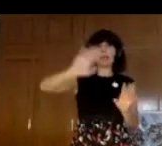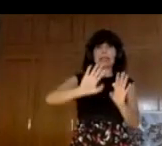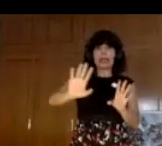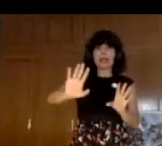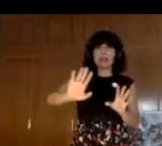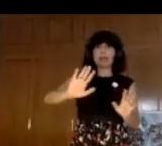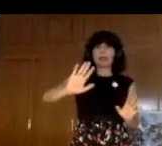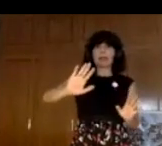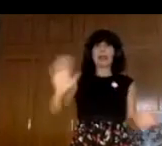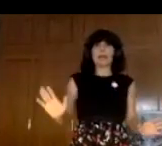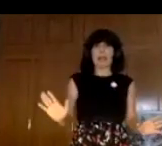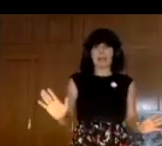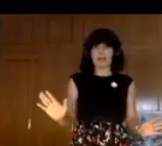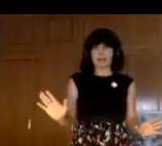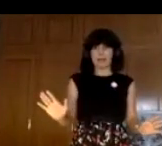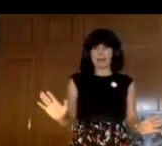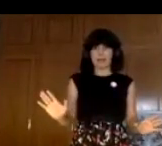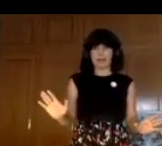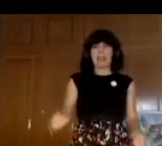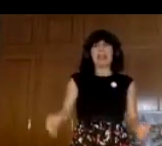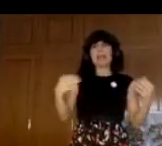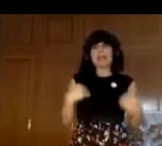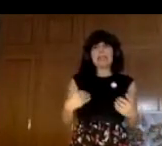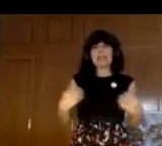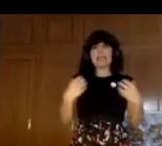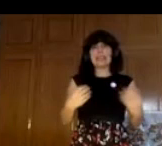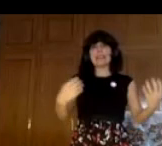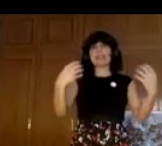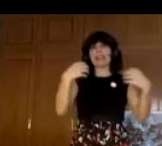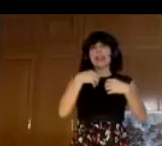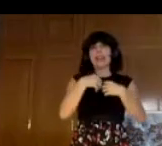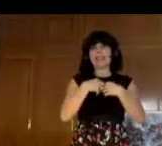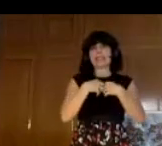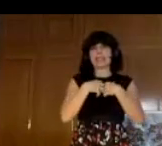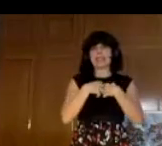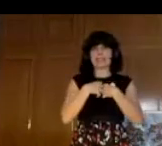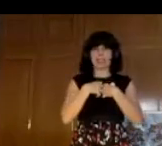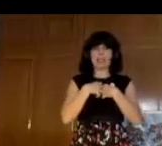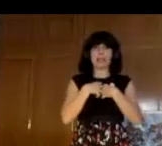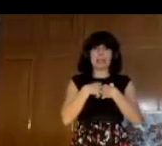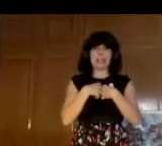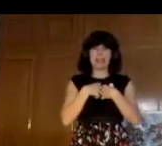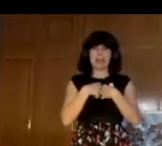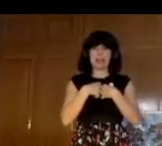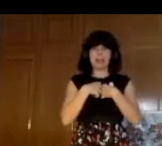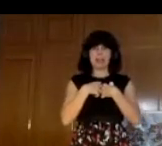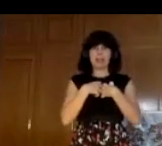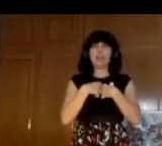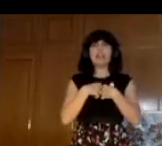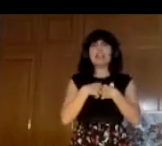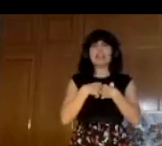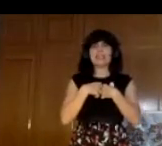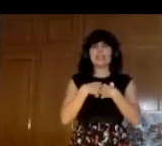la empatía cambia. La empatía se genera desde la sensación de pertenencia,